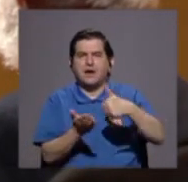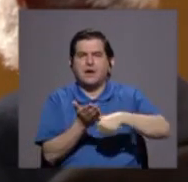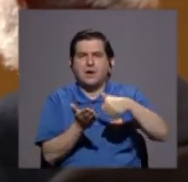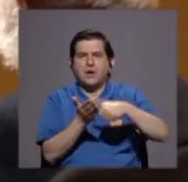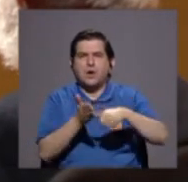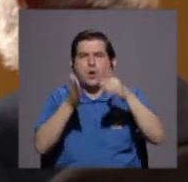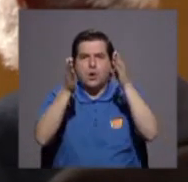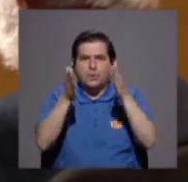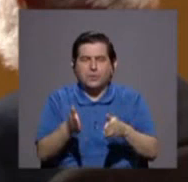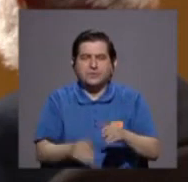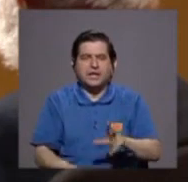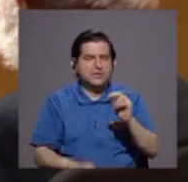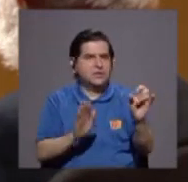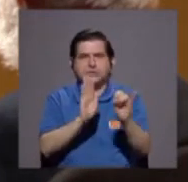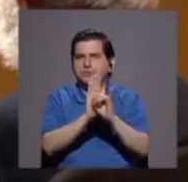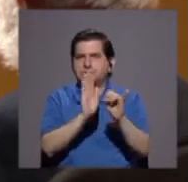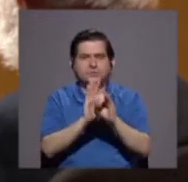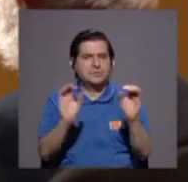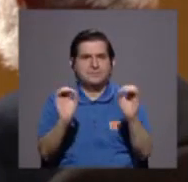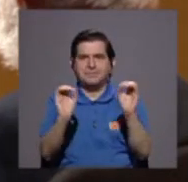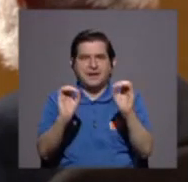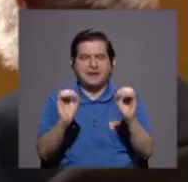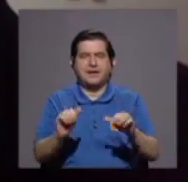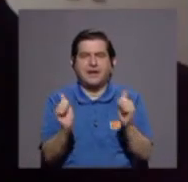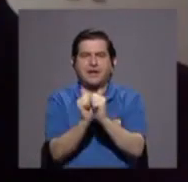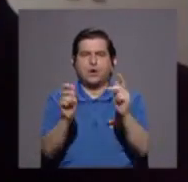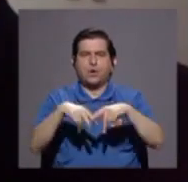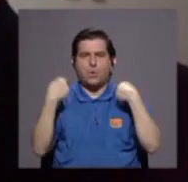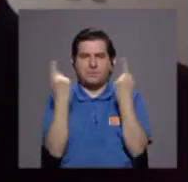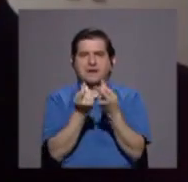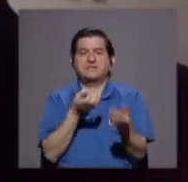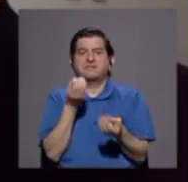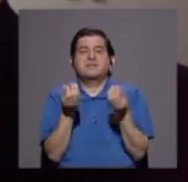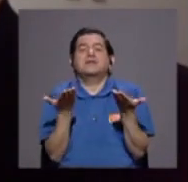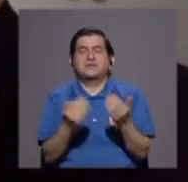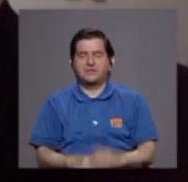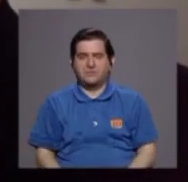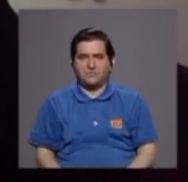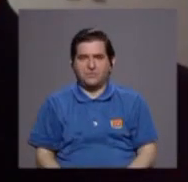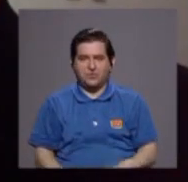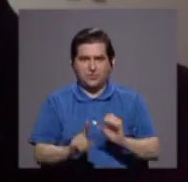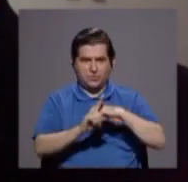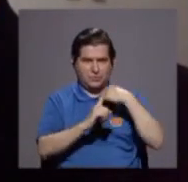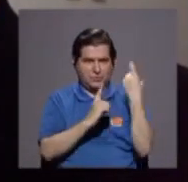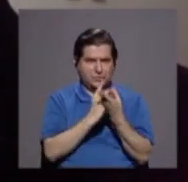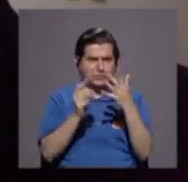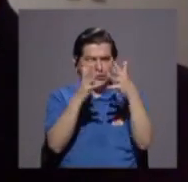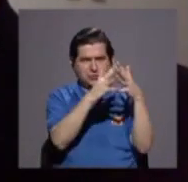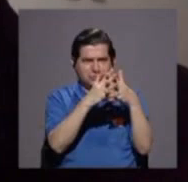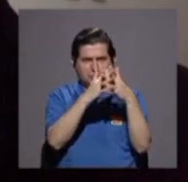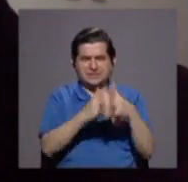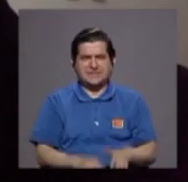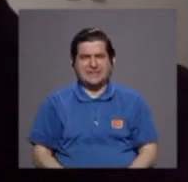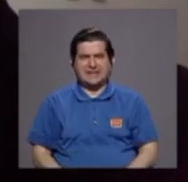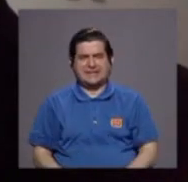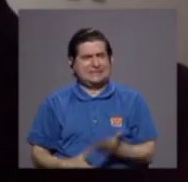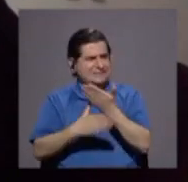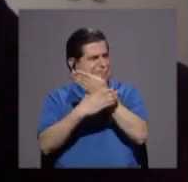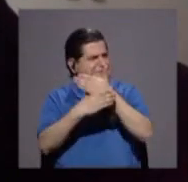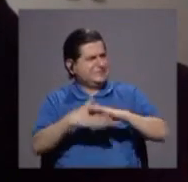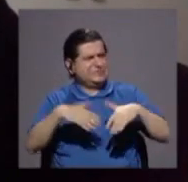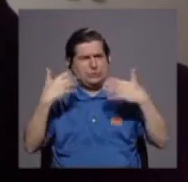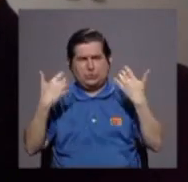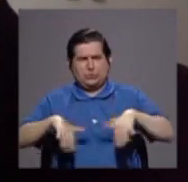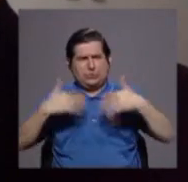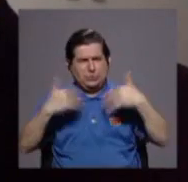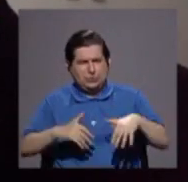votantes que no se identifican con ningún partido. Es un hecho que la sociedad estadounidense está muy, muy polarizada y